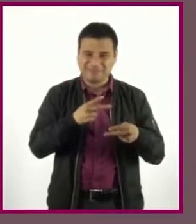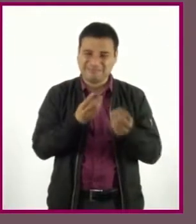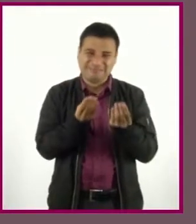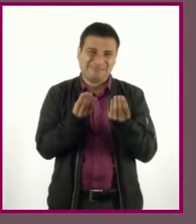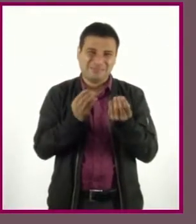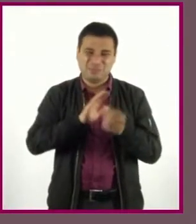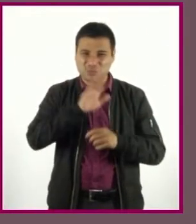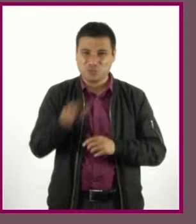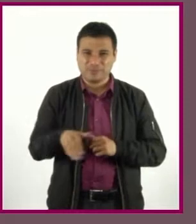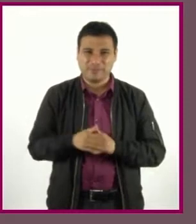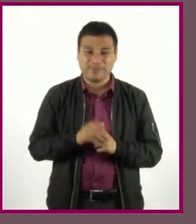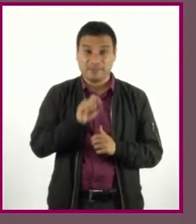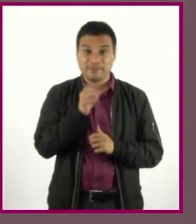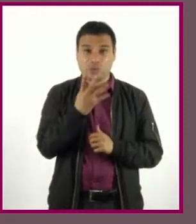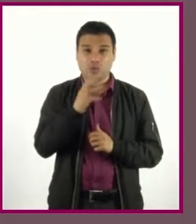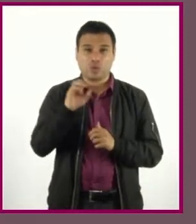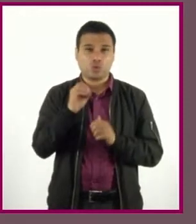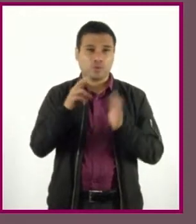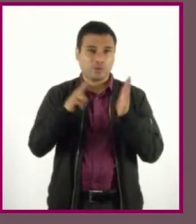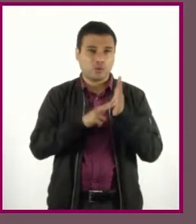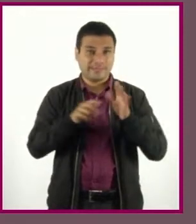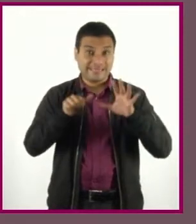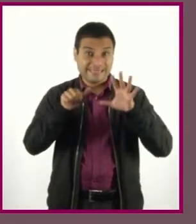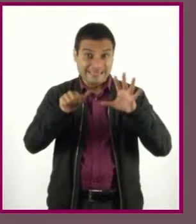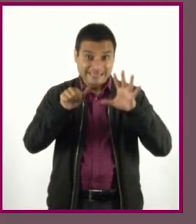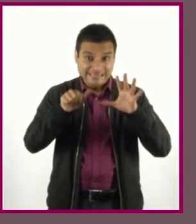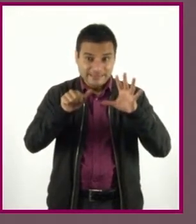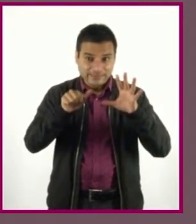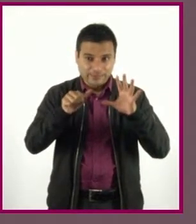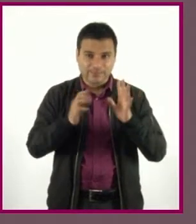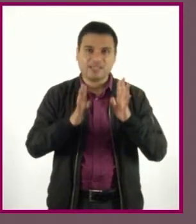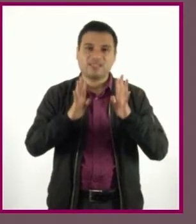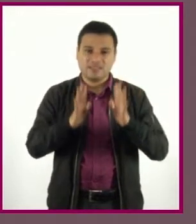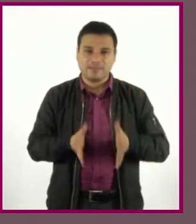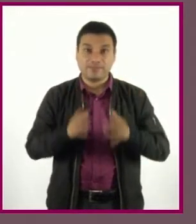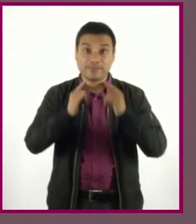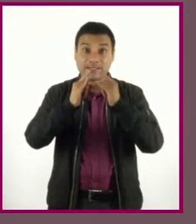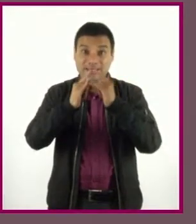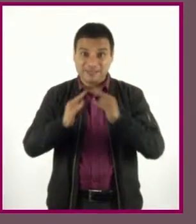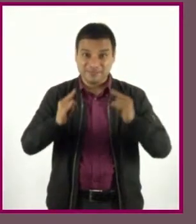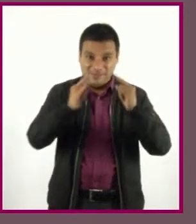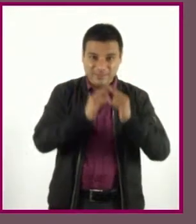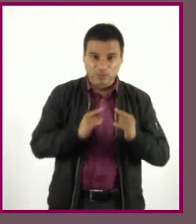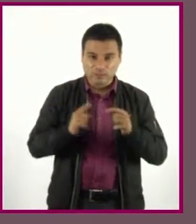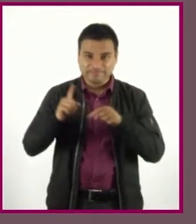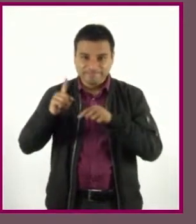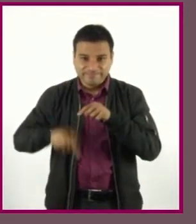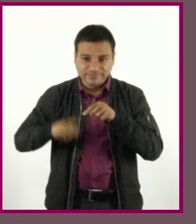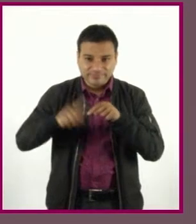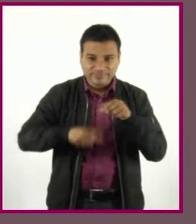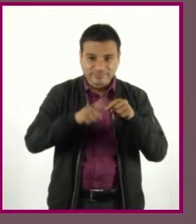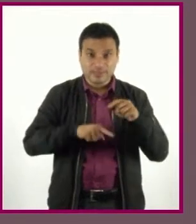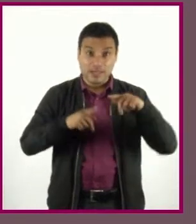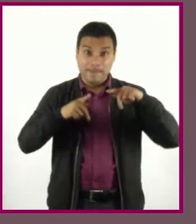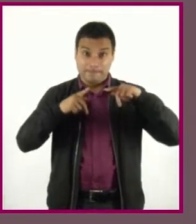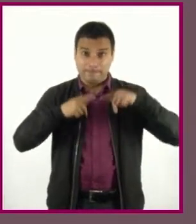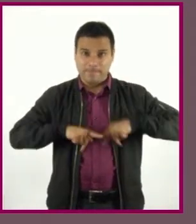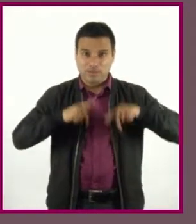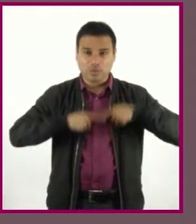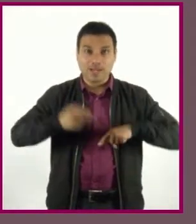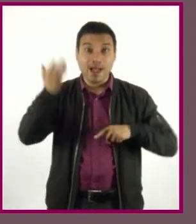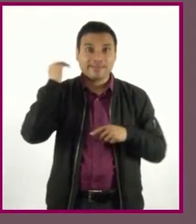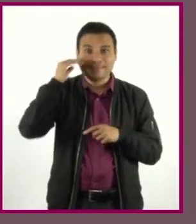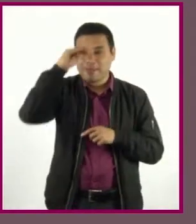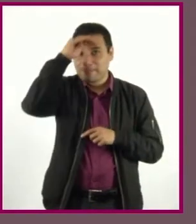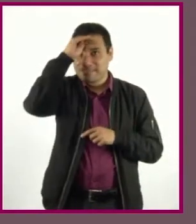El 24 de octubre de 2016 fue desmantelado el campamento de Calais, y con él las esperanzas de miles de